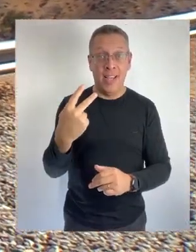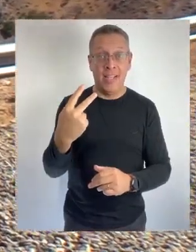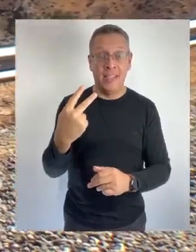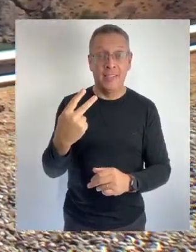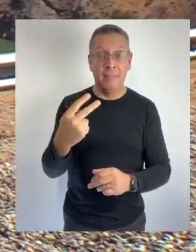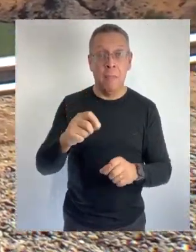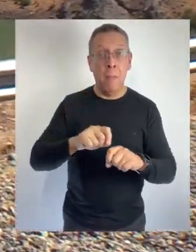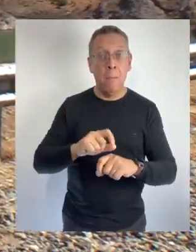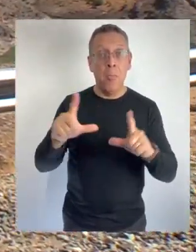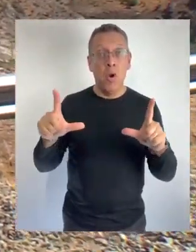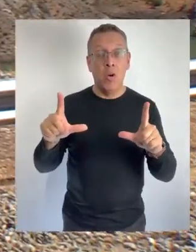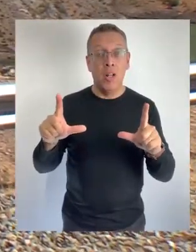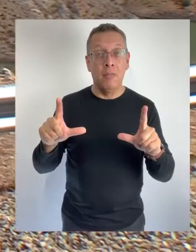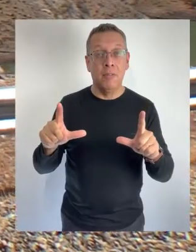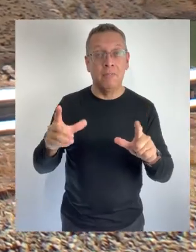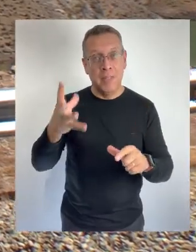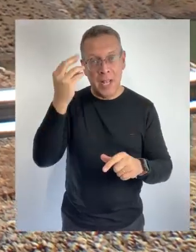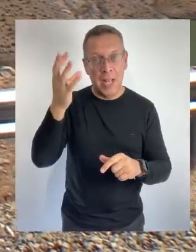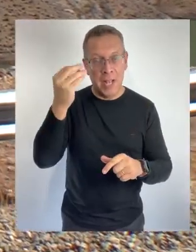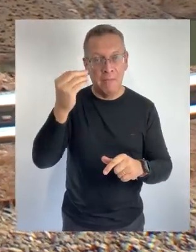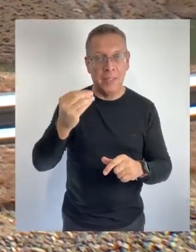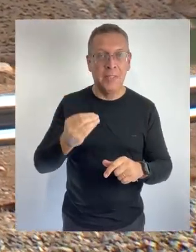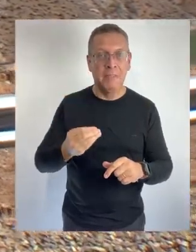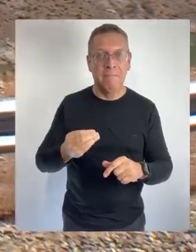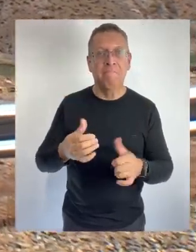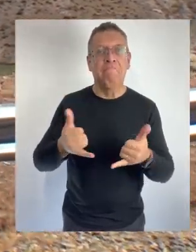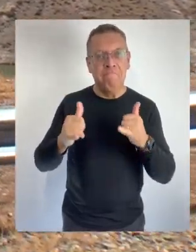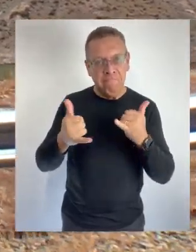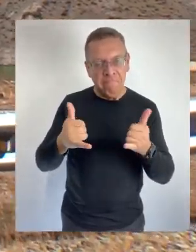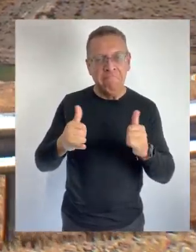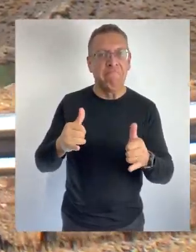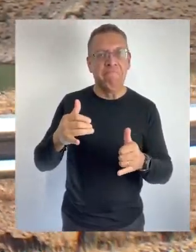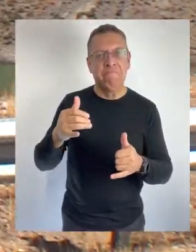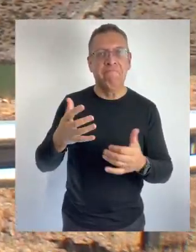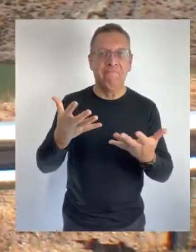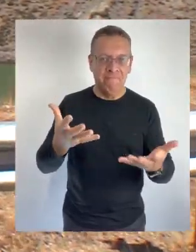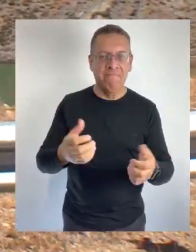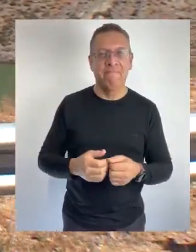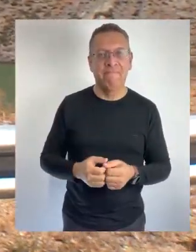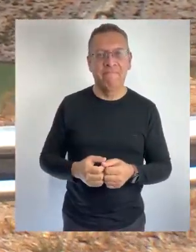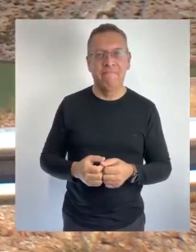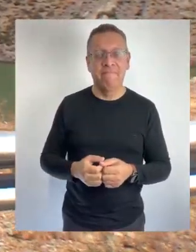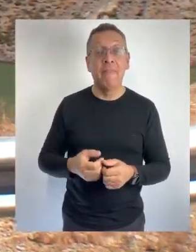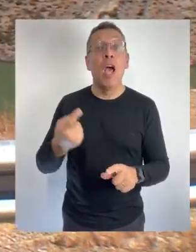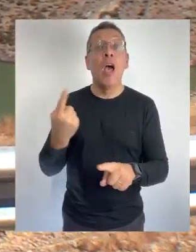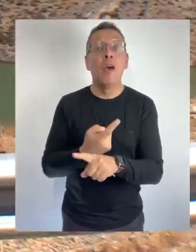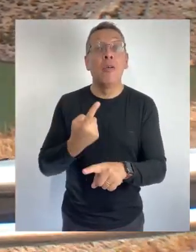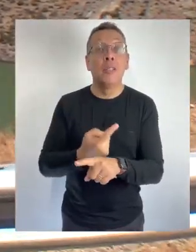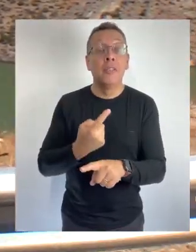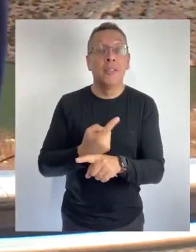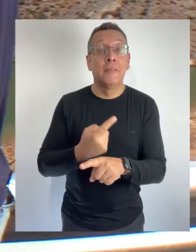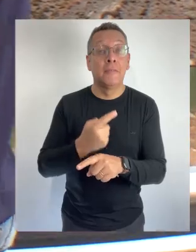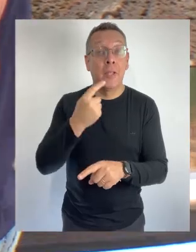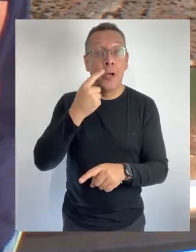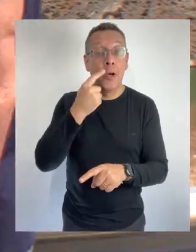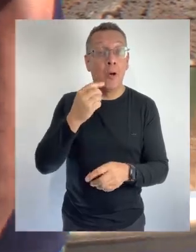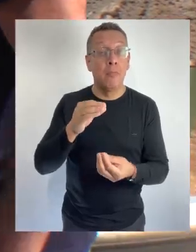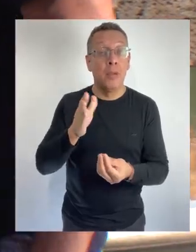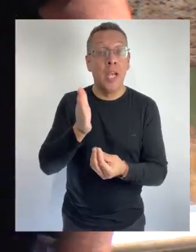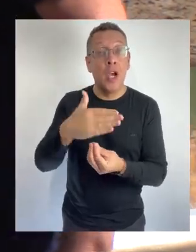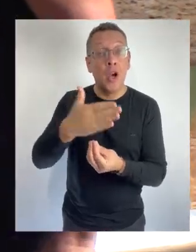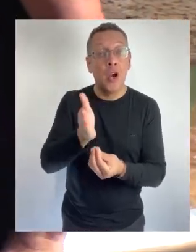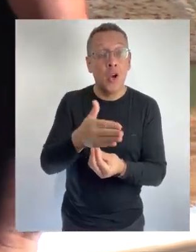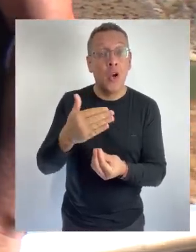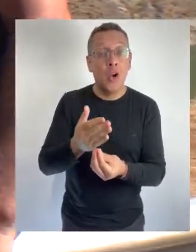un programa entretenido y educativo. Así que vamos a hablar con nuestro chef internacional,